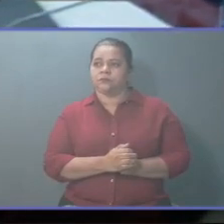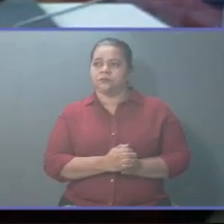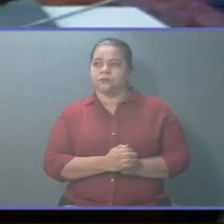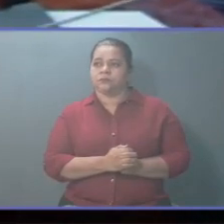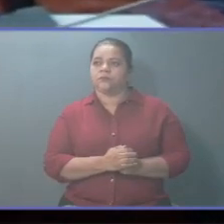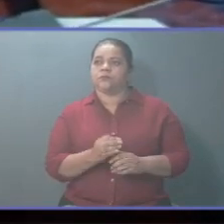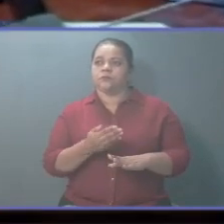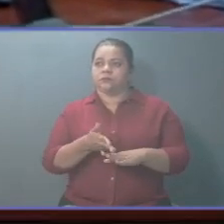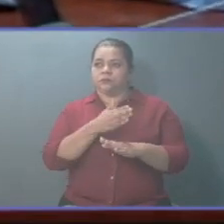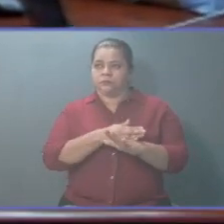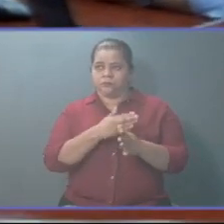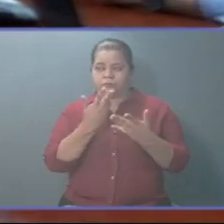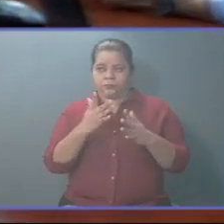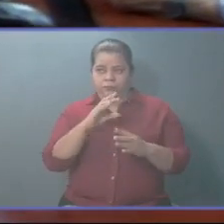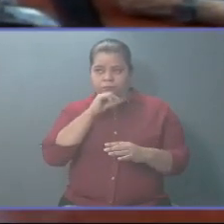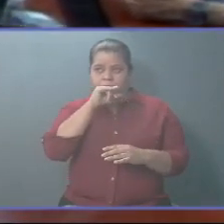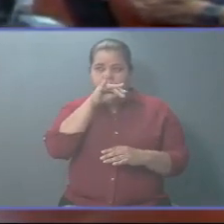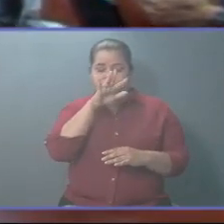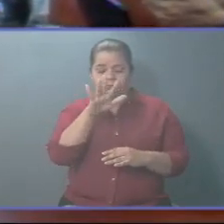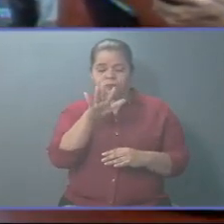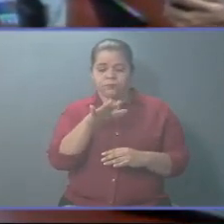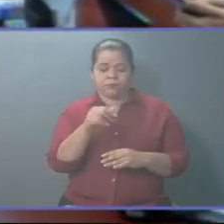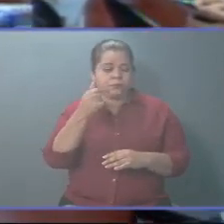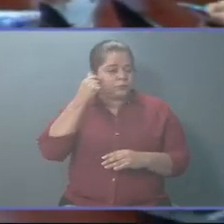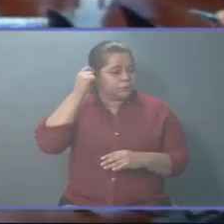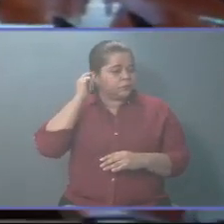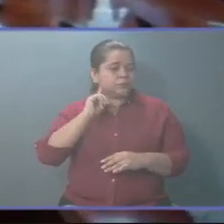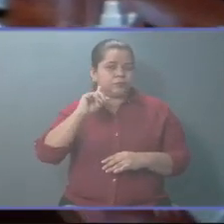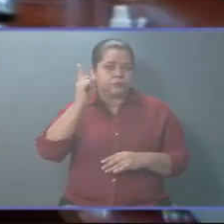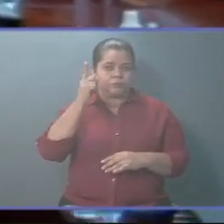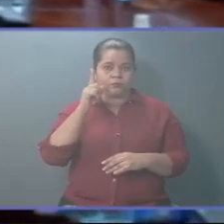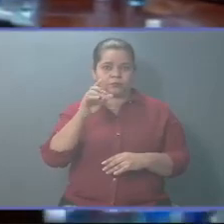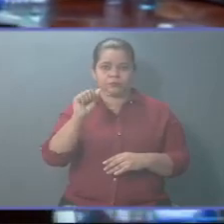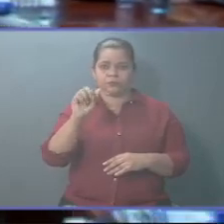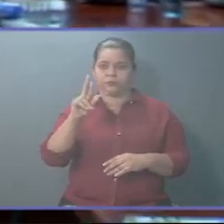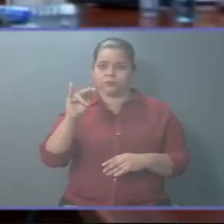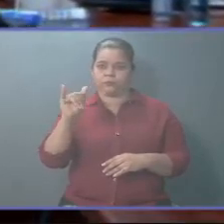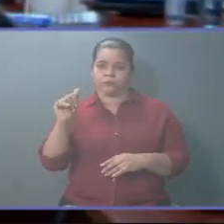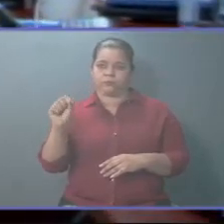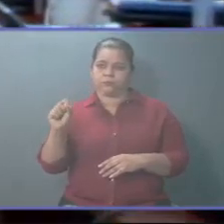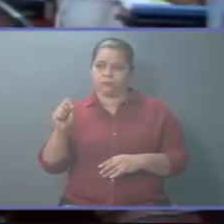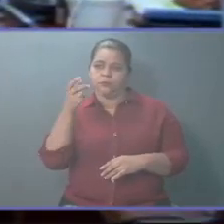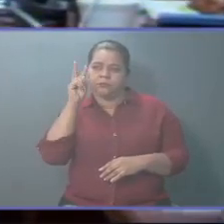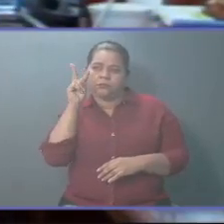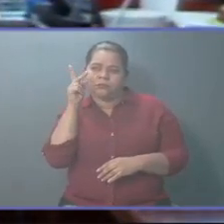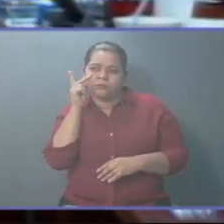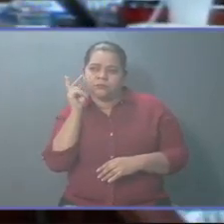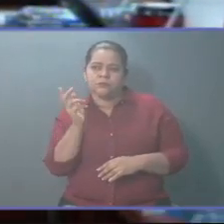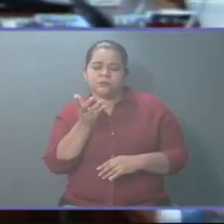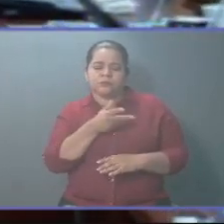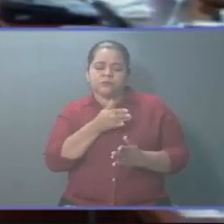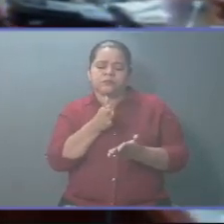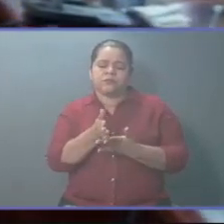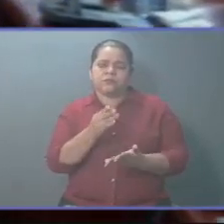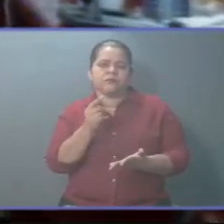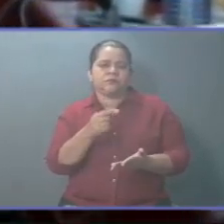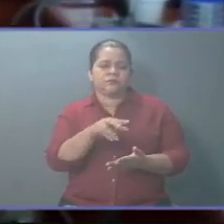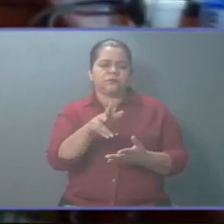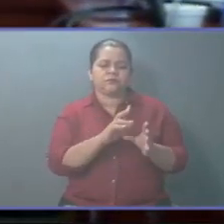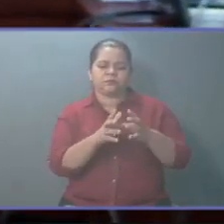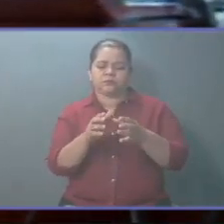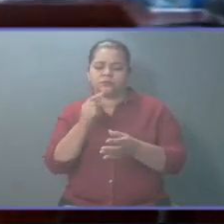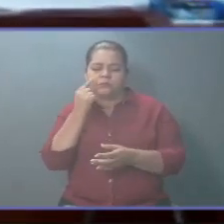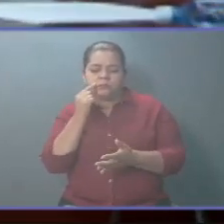como lo ha manifestado el maestro Jorge Armando Arias, no se trata de hacer auditorías, se